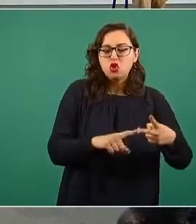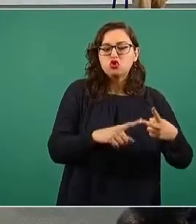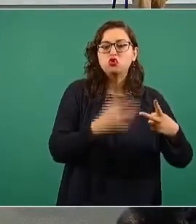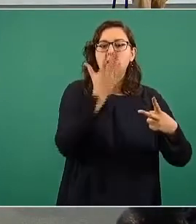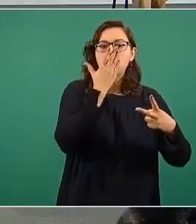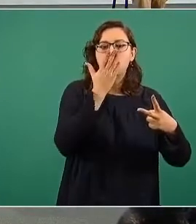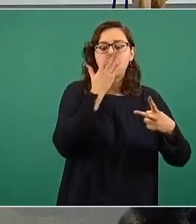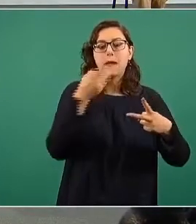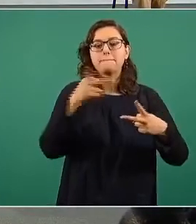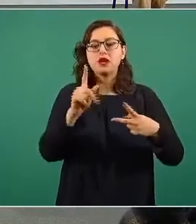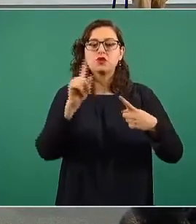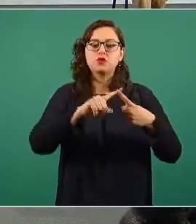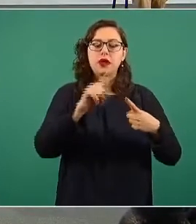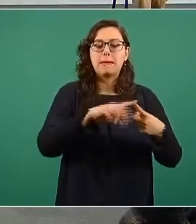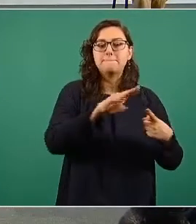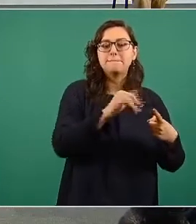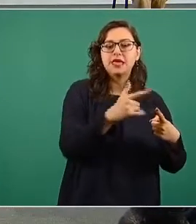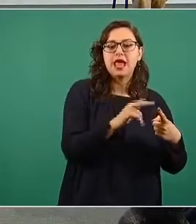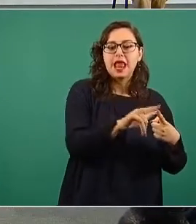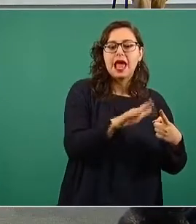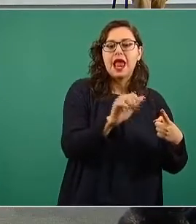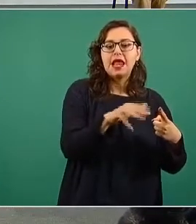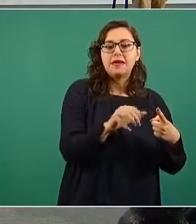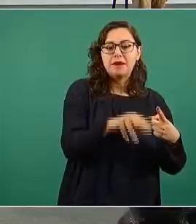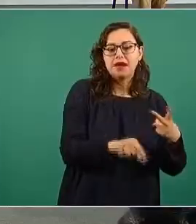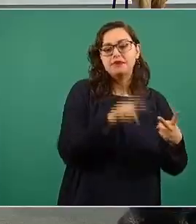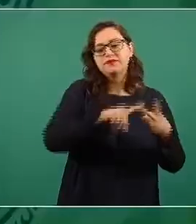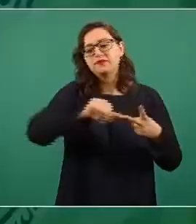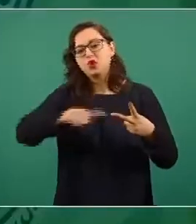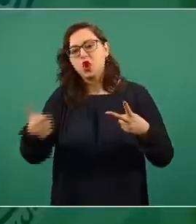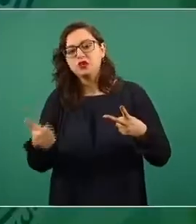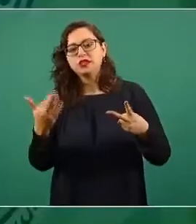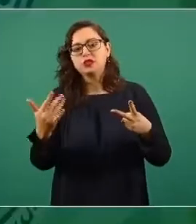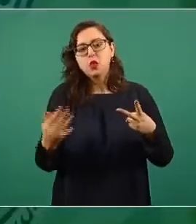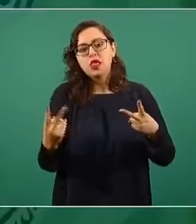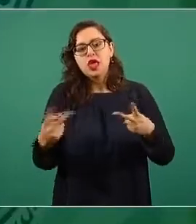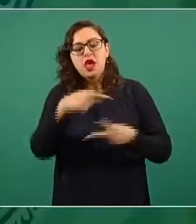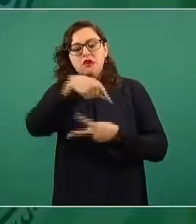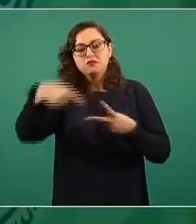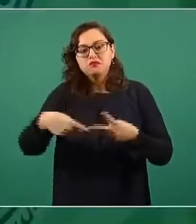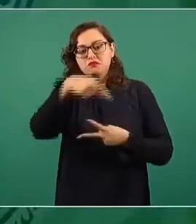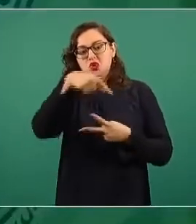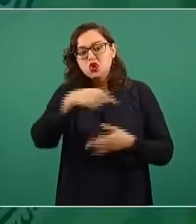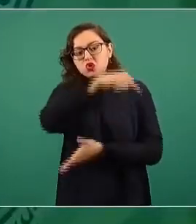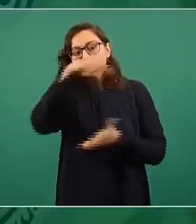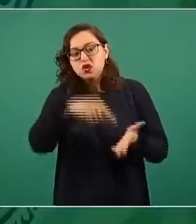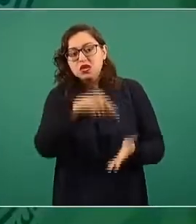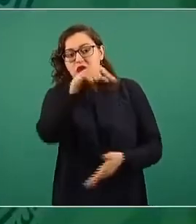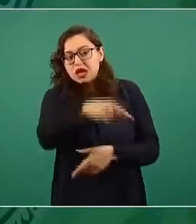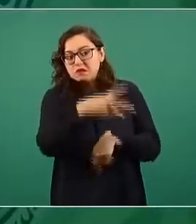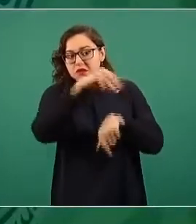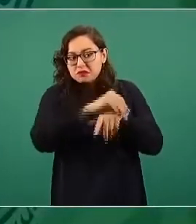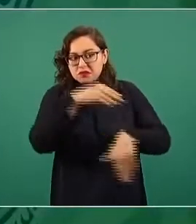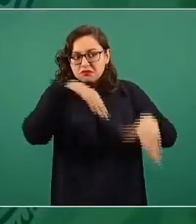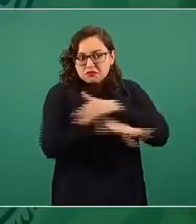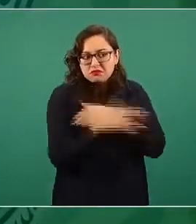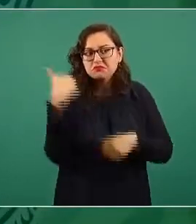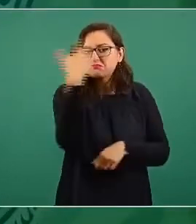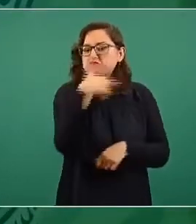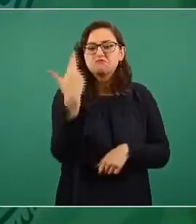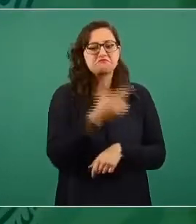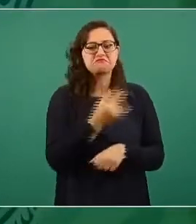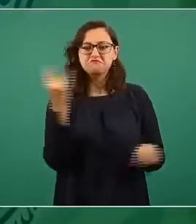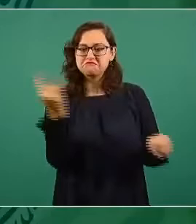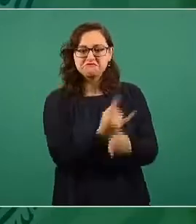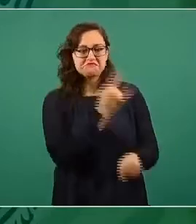Michoacán 5202, pues para que lo tomen en cuenta los consumidores de esos lugares. Estas estaciones no están cumpliendo,